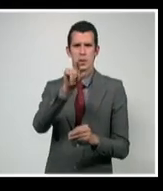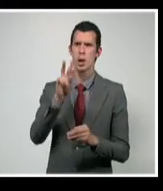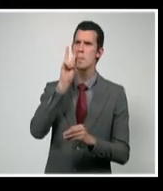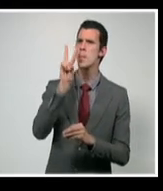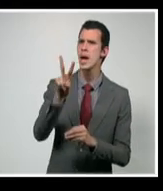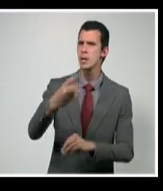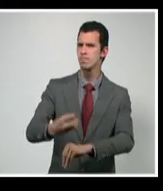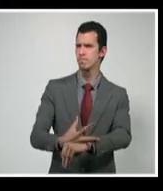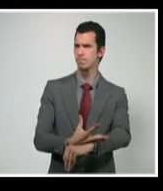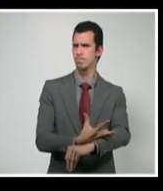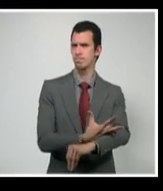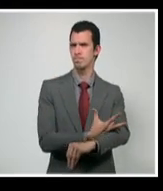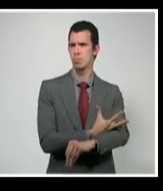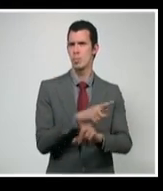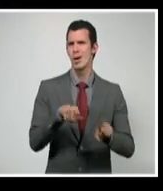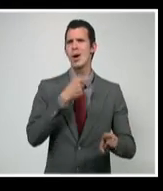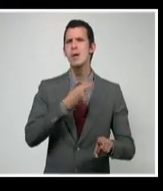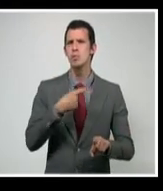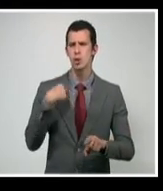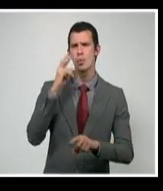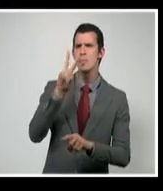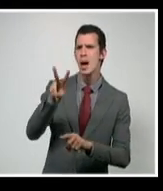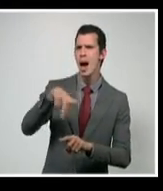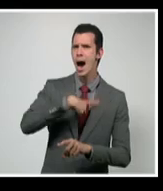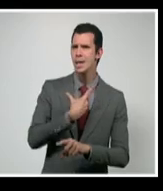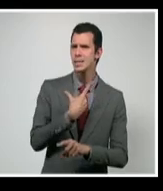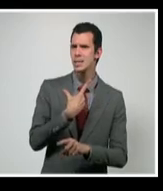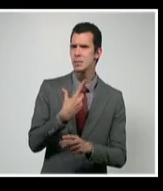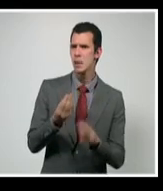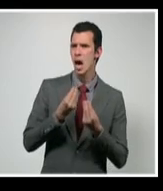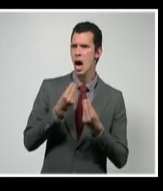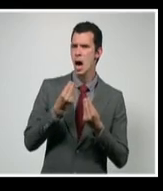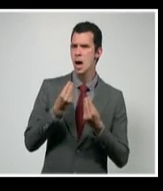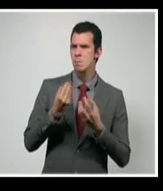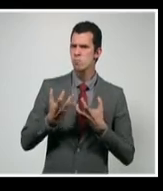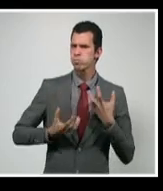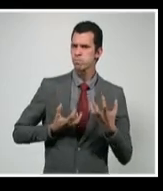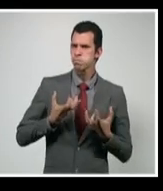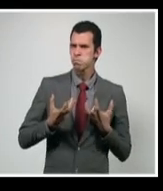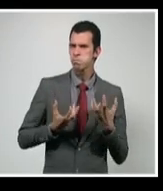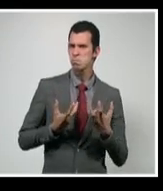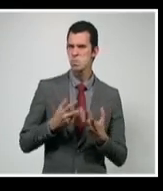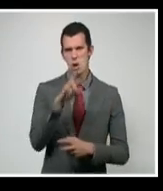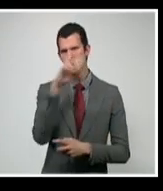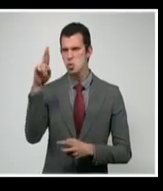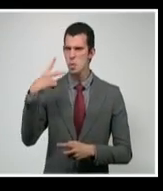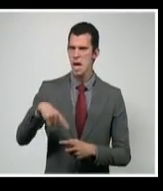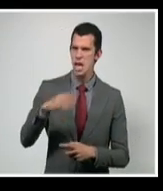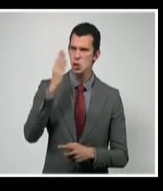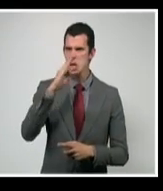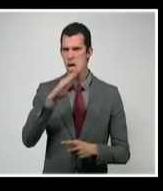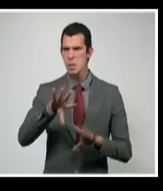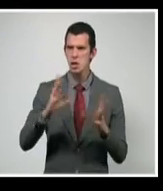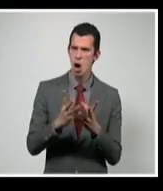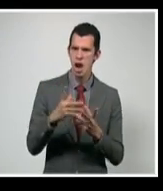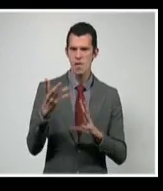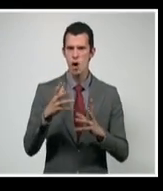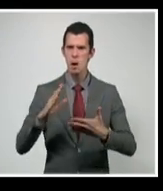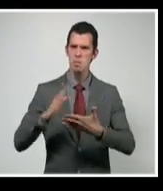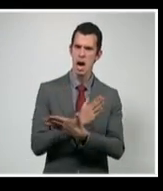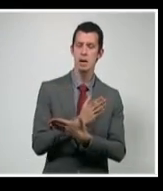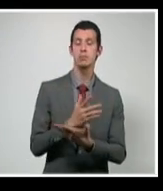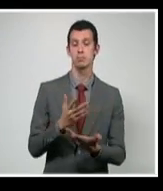aprovechas de los mismos elementos que el arte te brinda para tú cambiar la manera de pensar de la gente, para tú vender los valores del capitalismo,